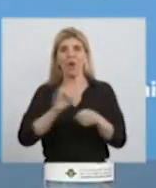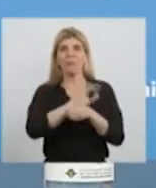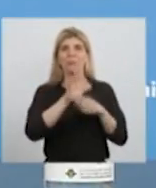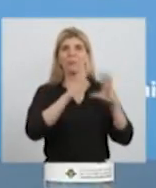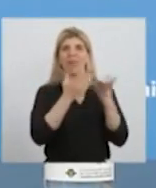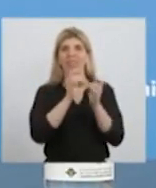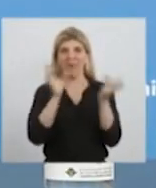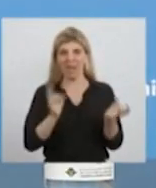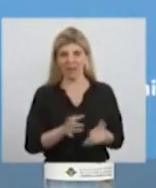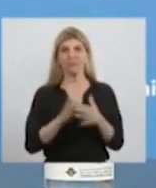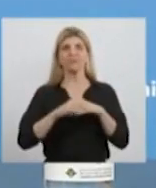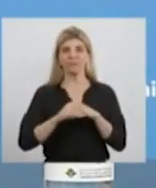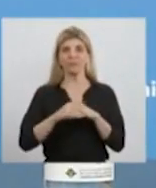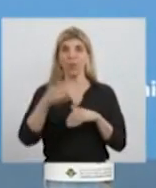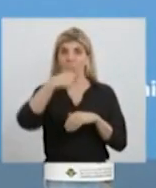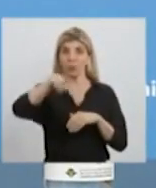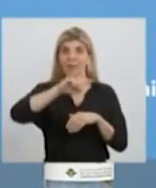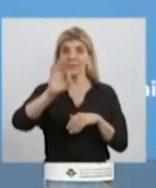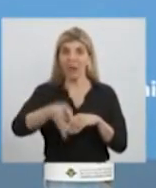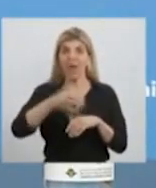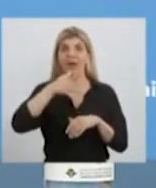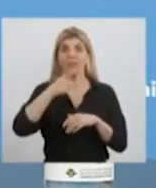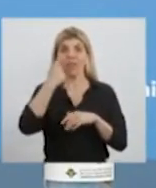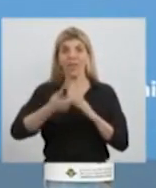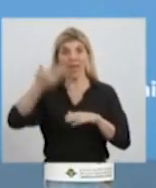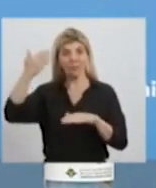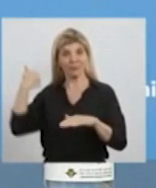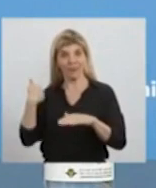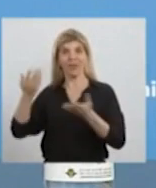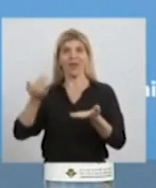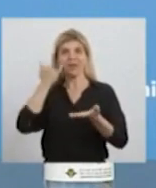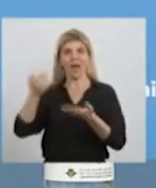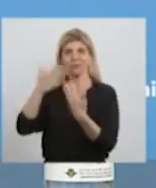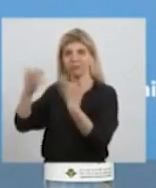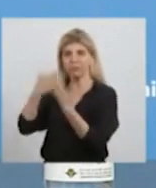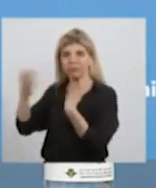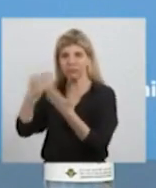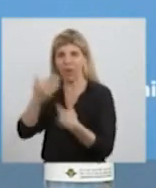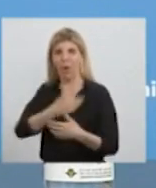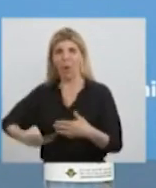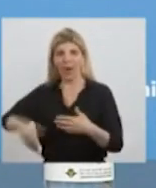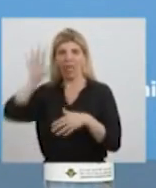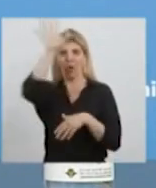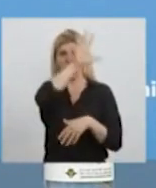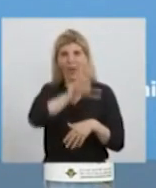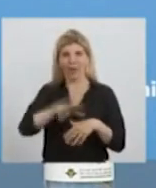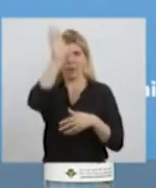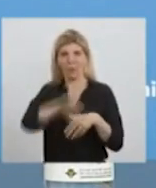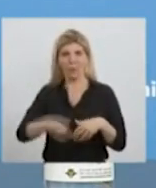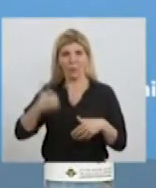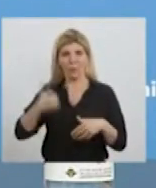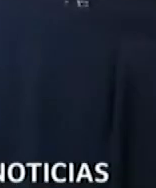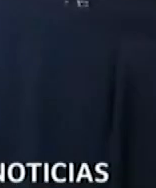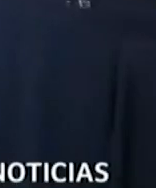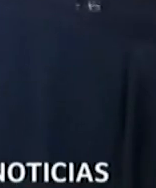creído que esta reunión virtual, nada menos que con el presidente electo de los Estados Unidos, se hacía en la Quinta de